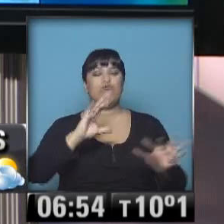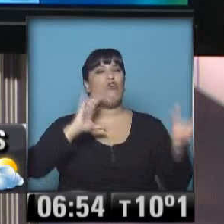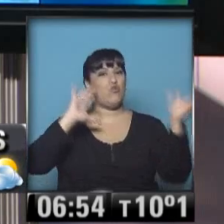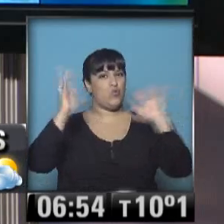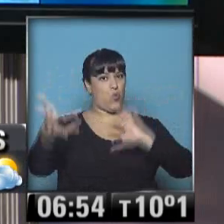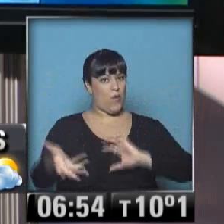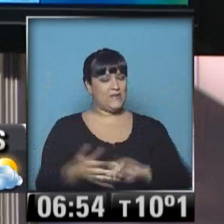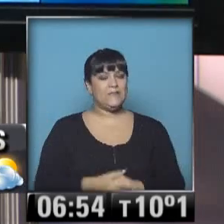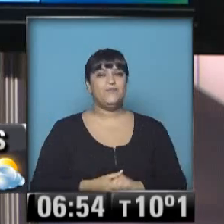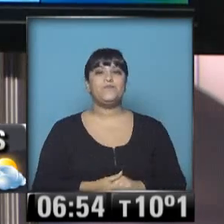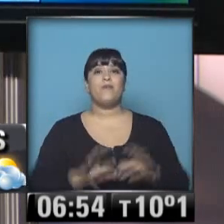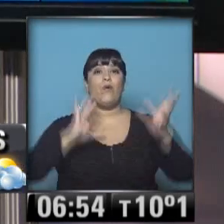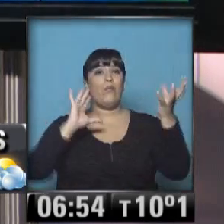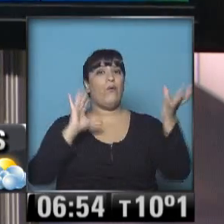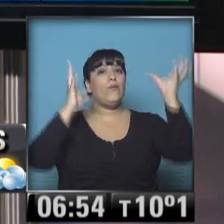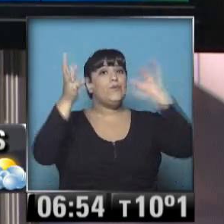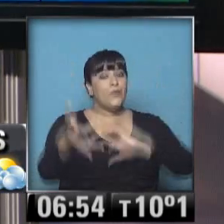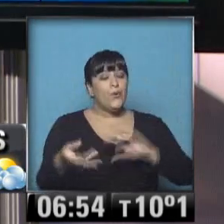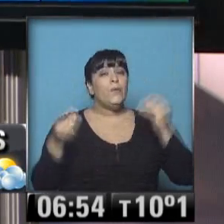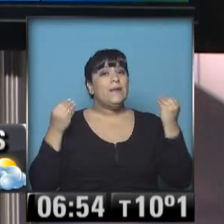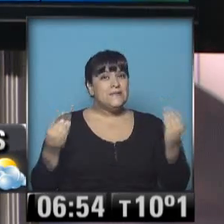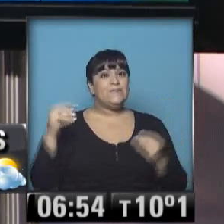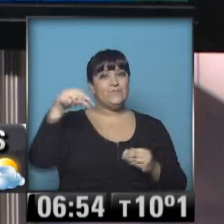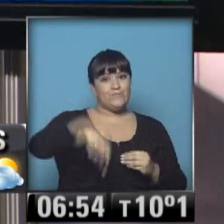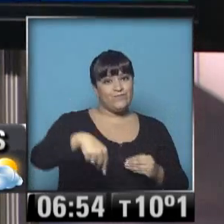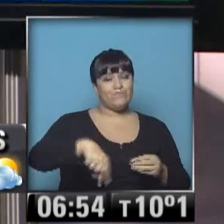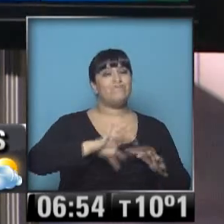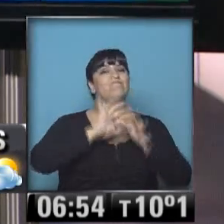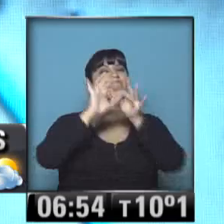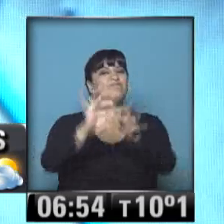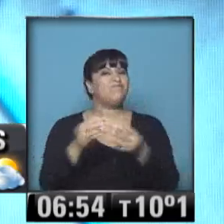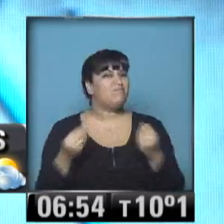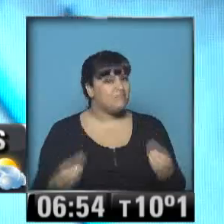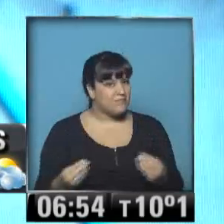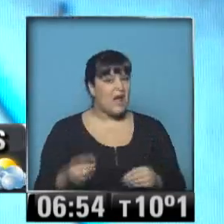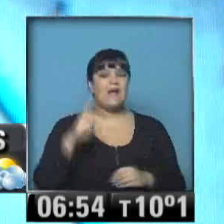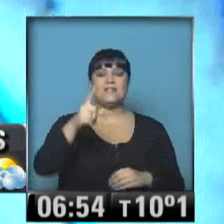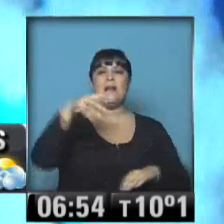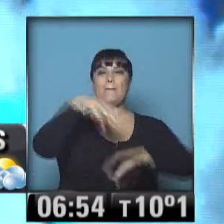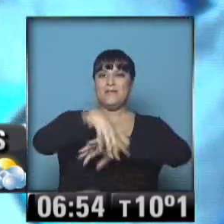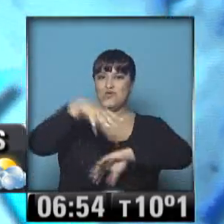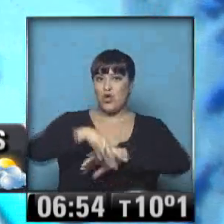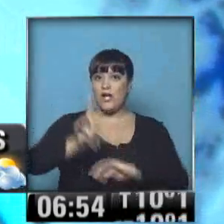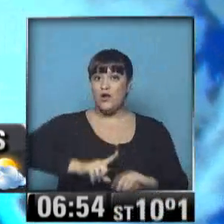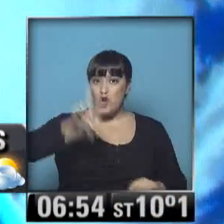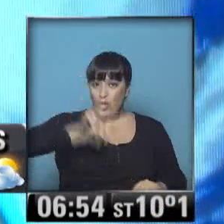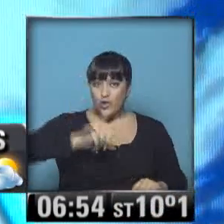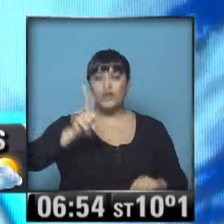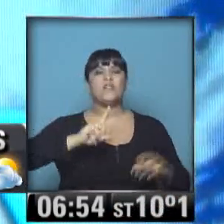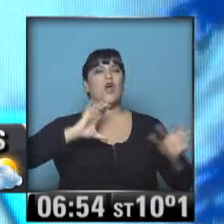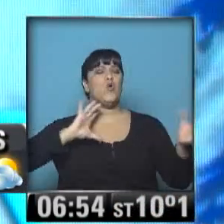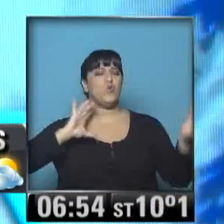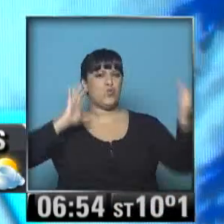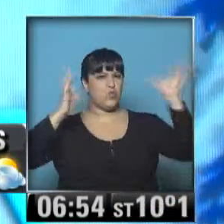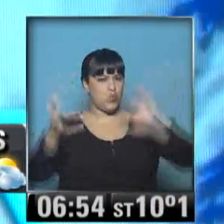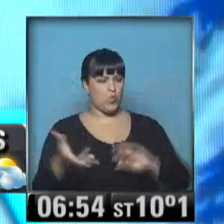nubes. Nubes que están asociadas, en este caso, aquí muy en el norte de Misiones, a nubosidad